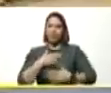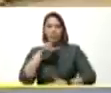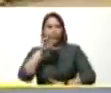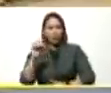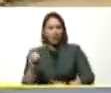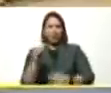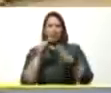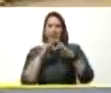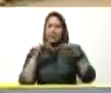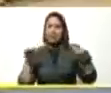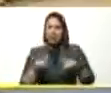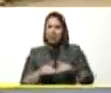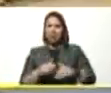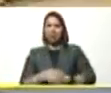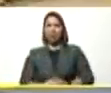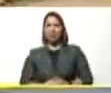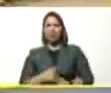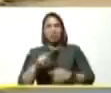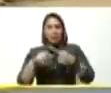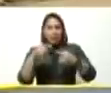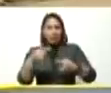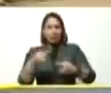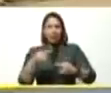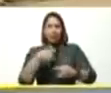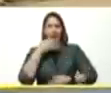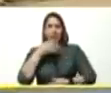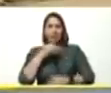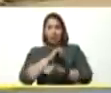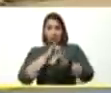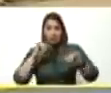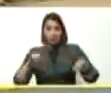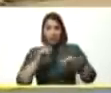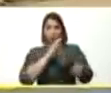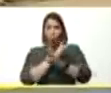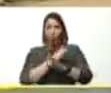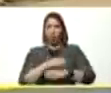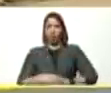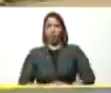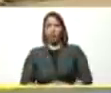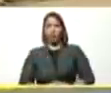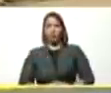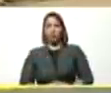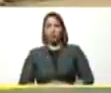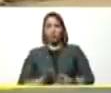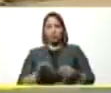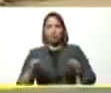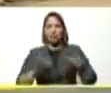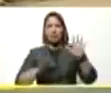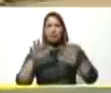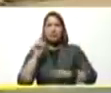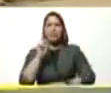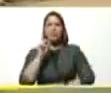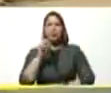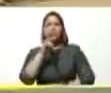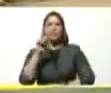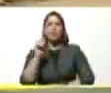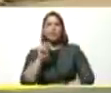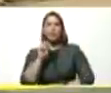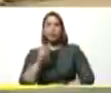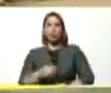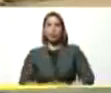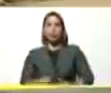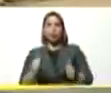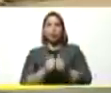diciembre. Más tardecita, cuando termine el juego, le metemos una cadenita de 15 minutos, 20 minutos, con